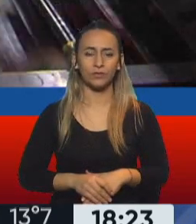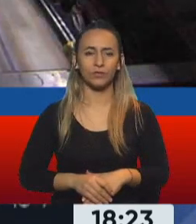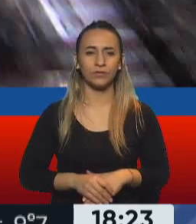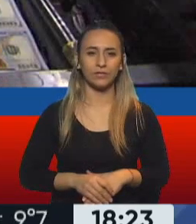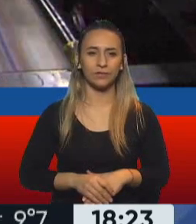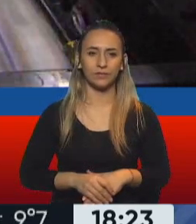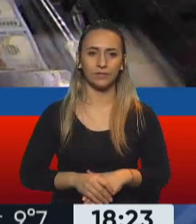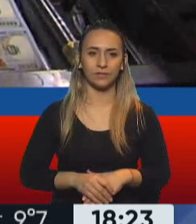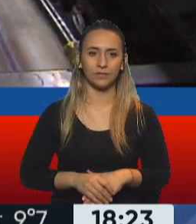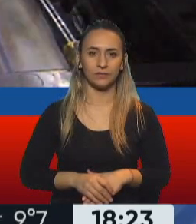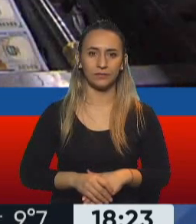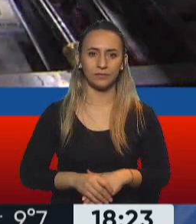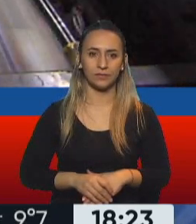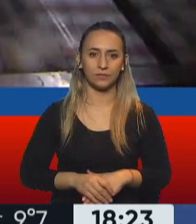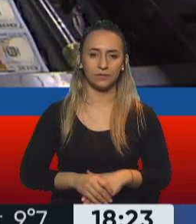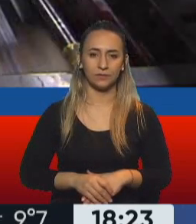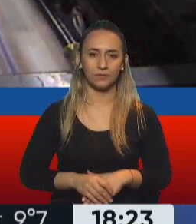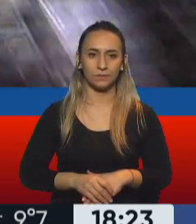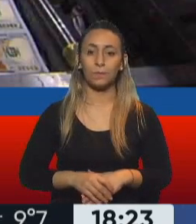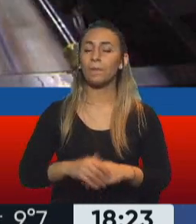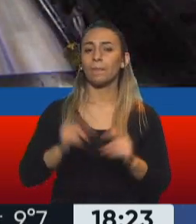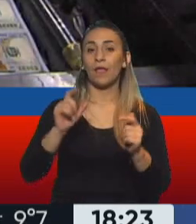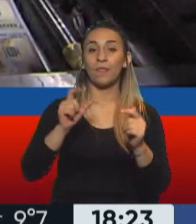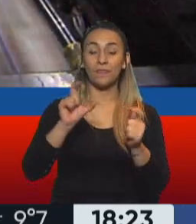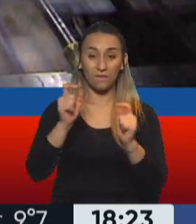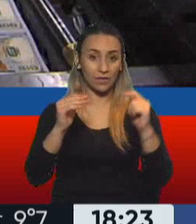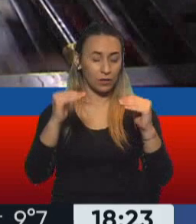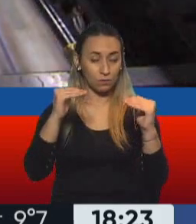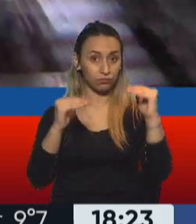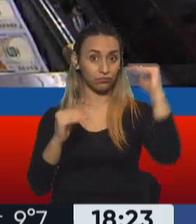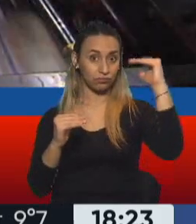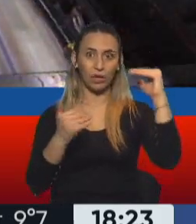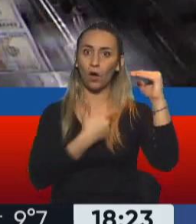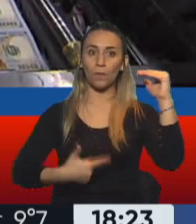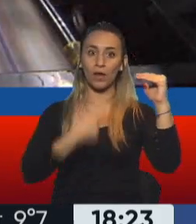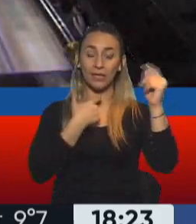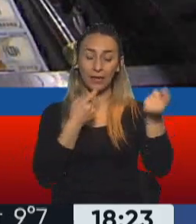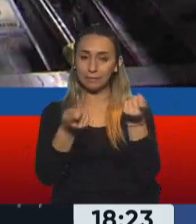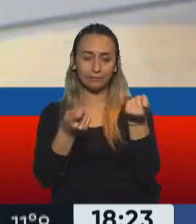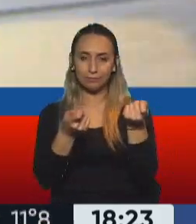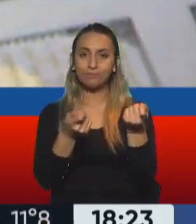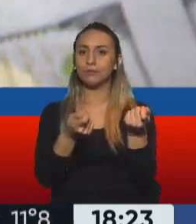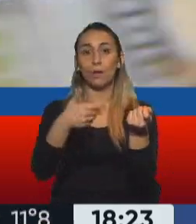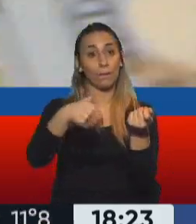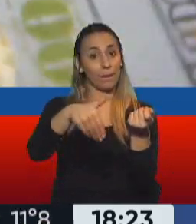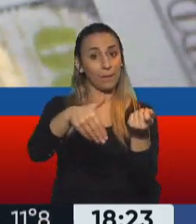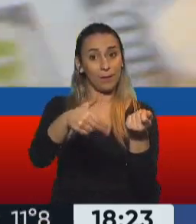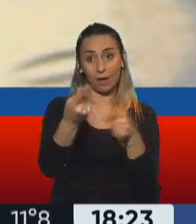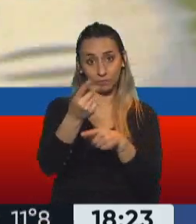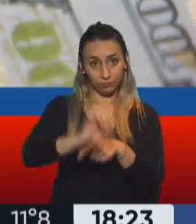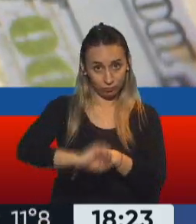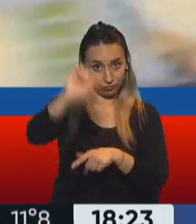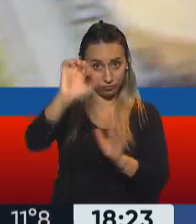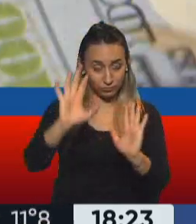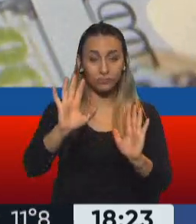expandiendo más de lo que el gobierno venía controlando. Eso da una sensación de una devaluación, ¿no es cierto? De que para solucionar